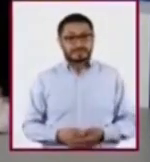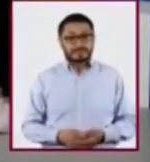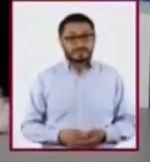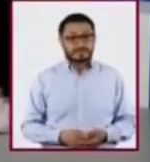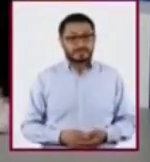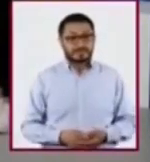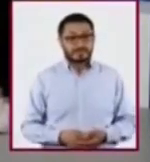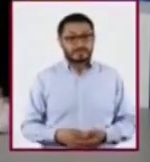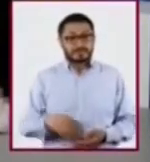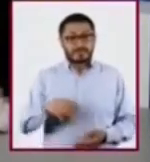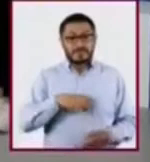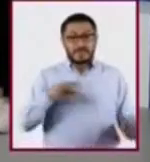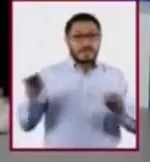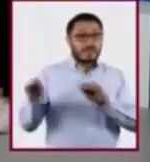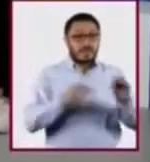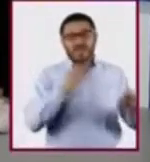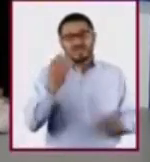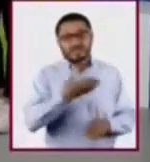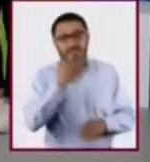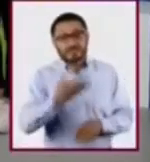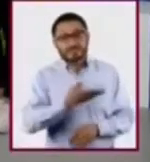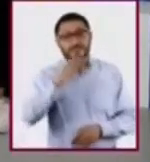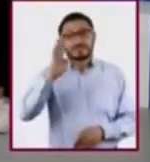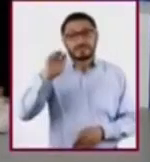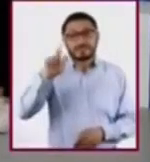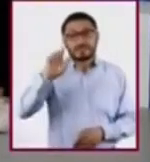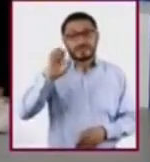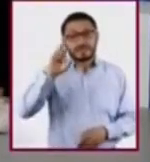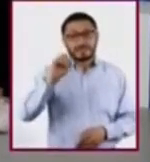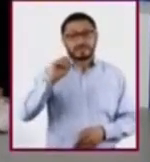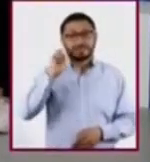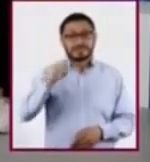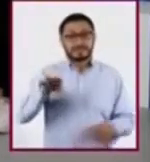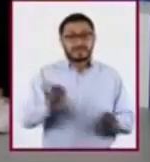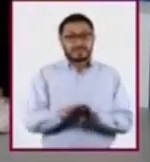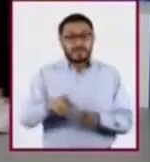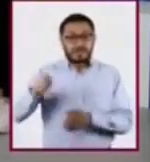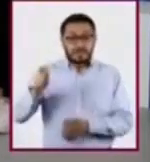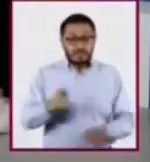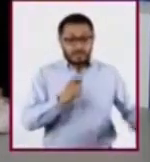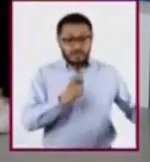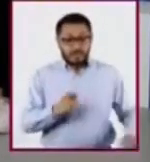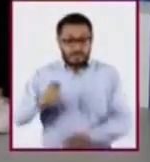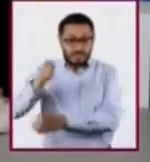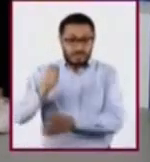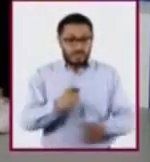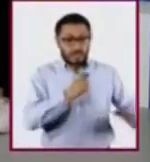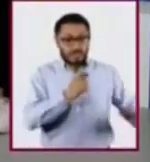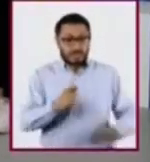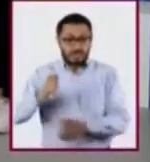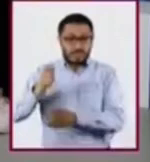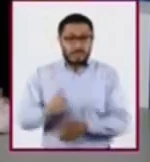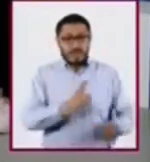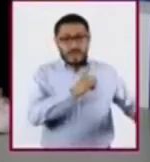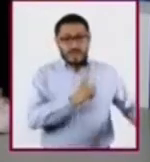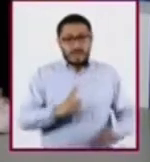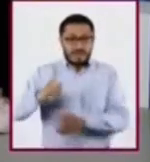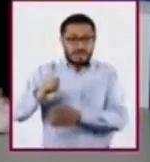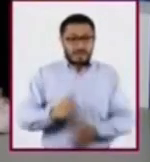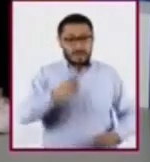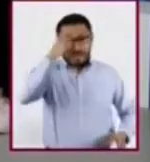El movimiento clásico del balero consiste en balancear el barril del balero para encestarlo en el mango